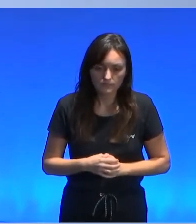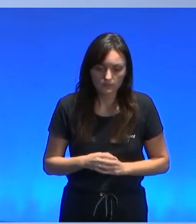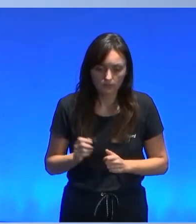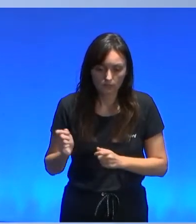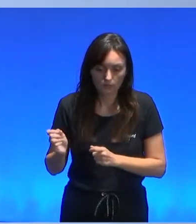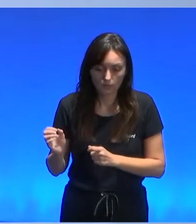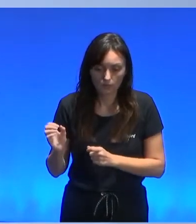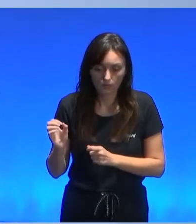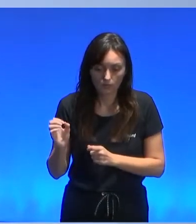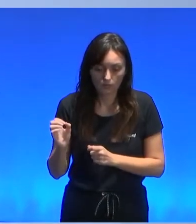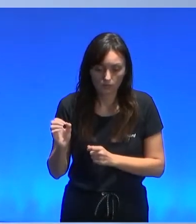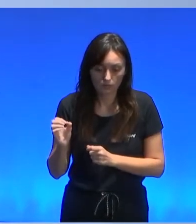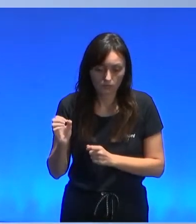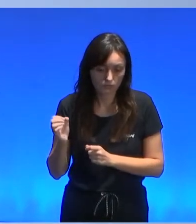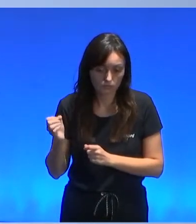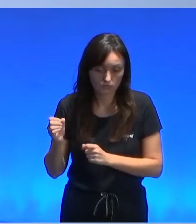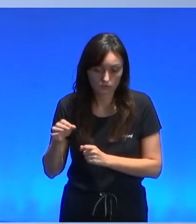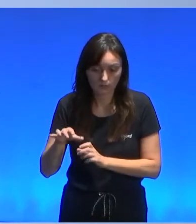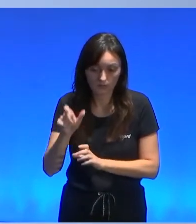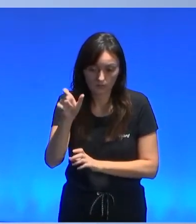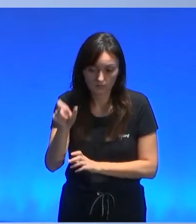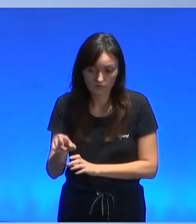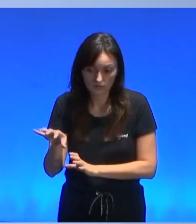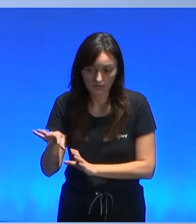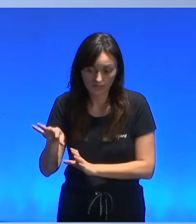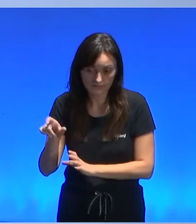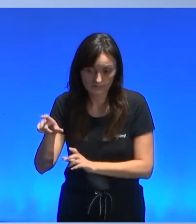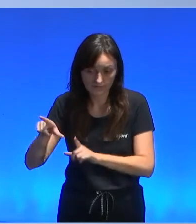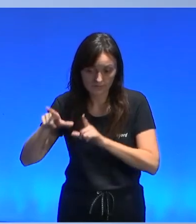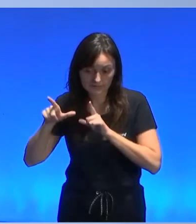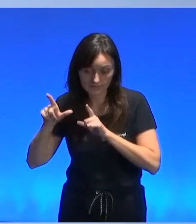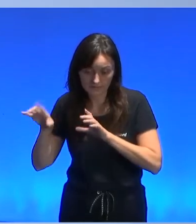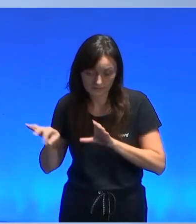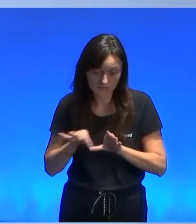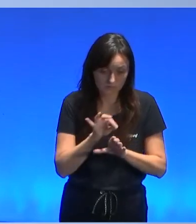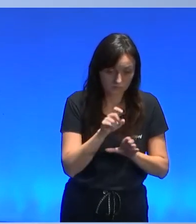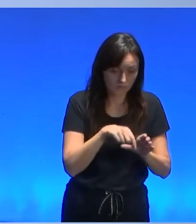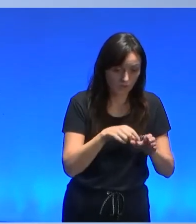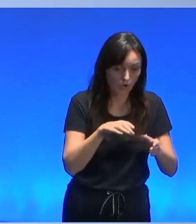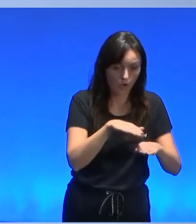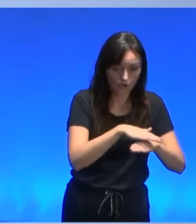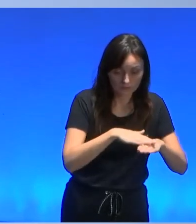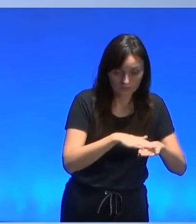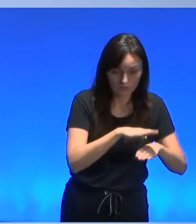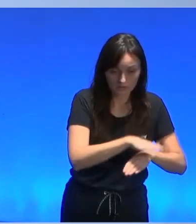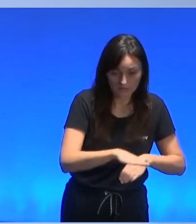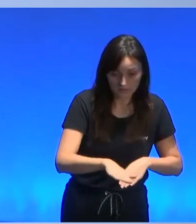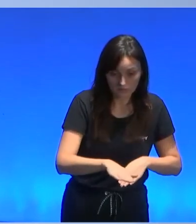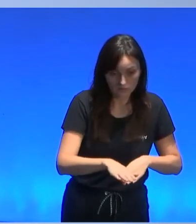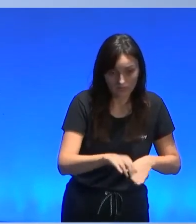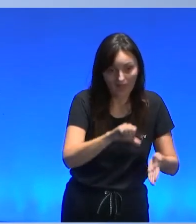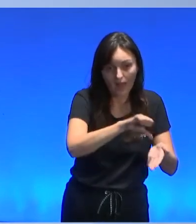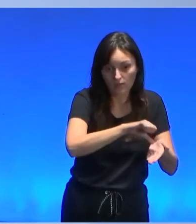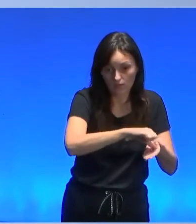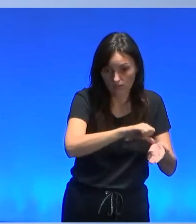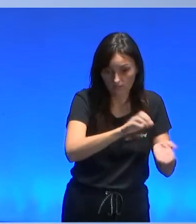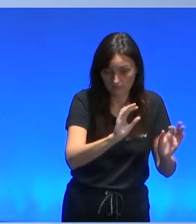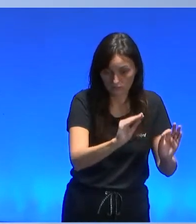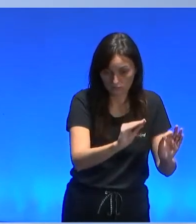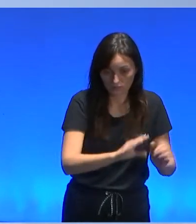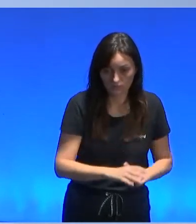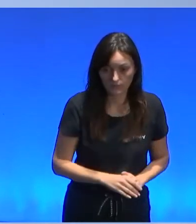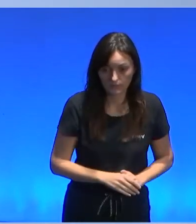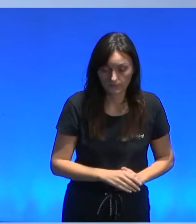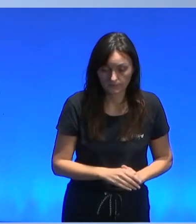aportan sus representantes al consejo de niños y niñas de la ciudad.